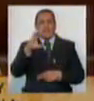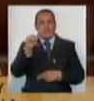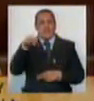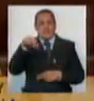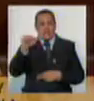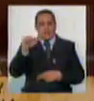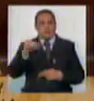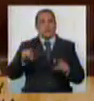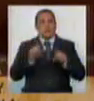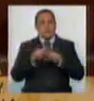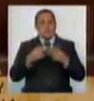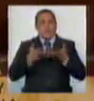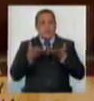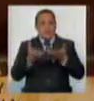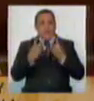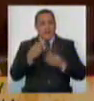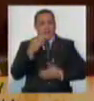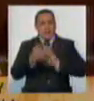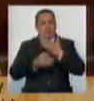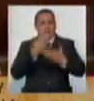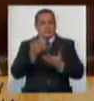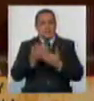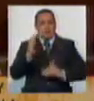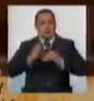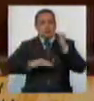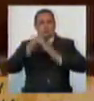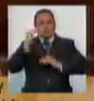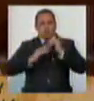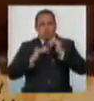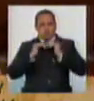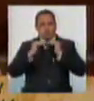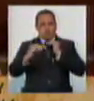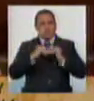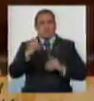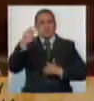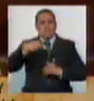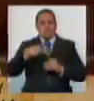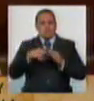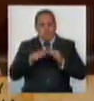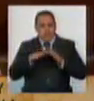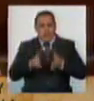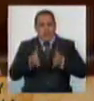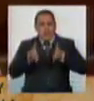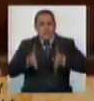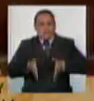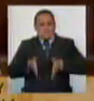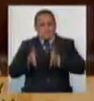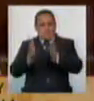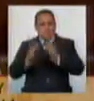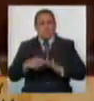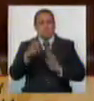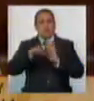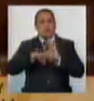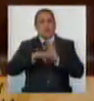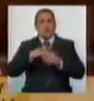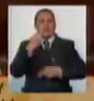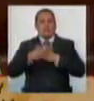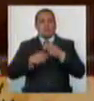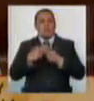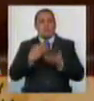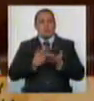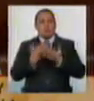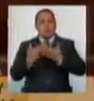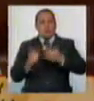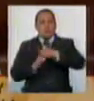que permitirá avanzar en la construcción de la segunda calzada. Creamos el programa nacional